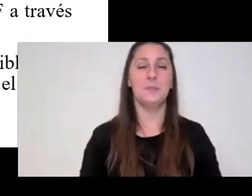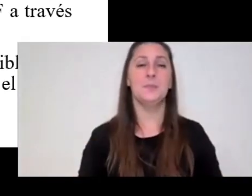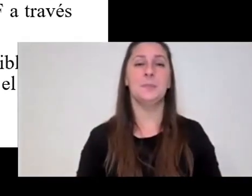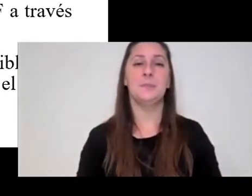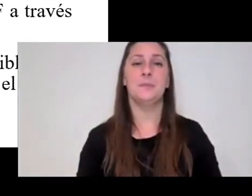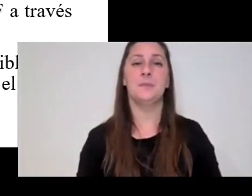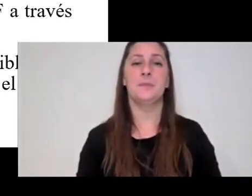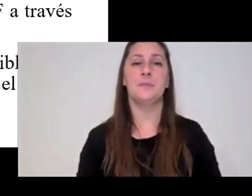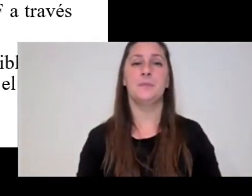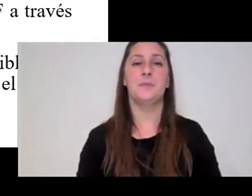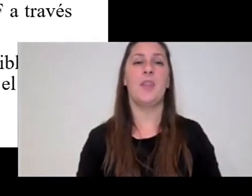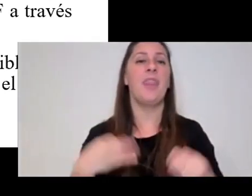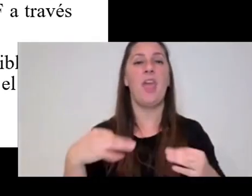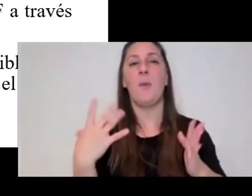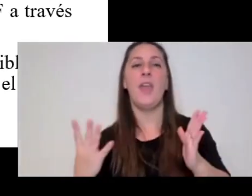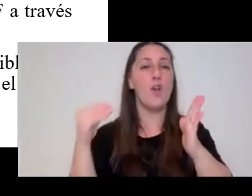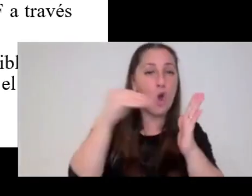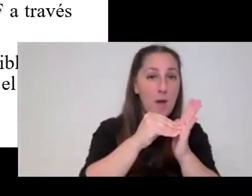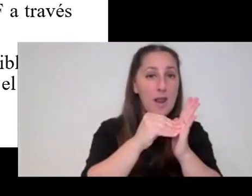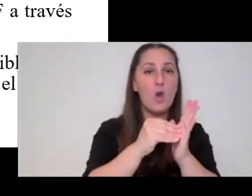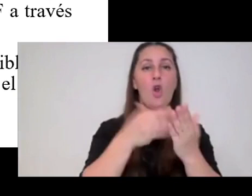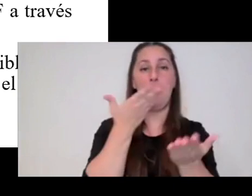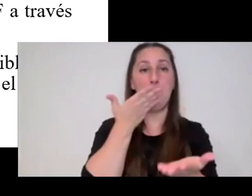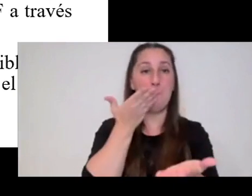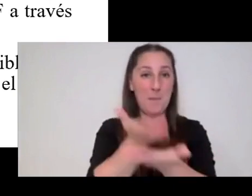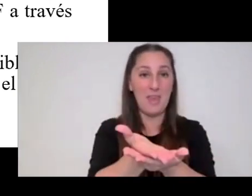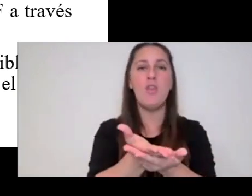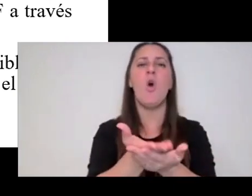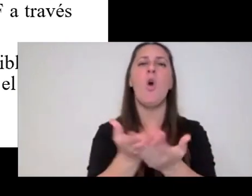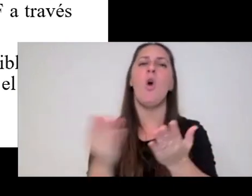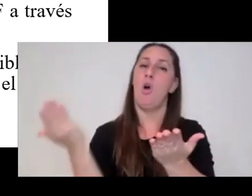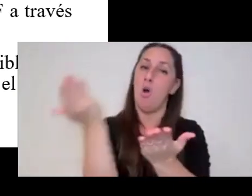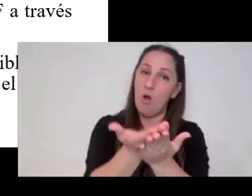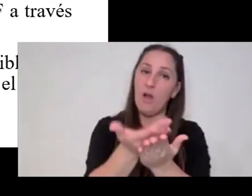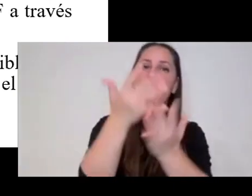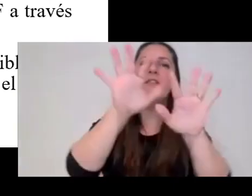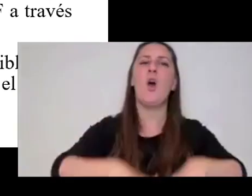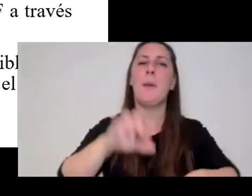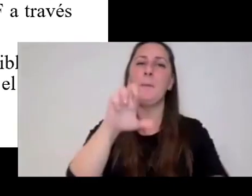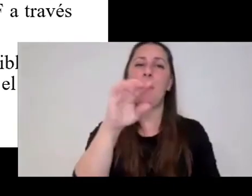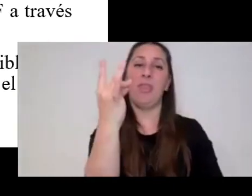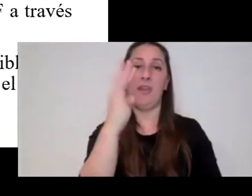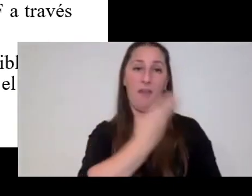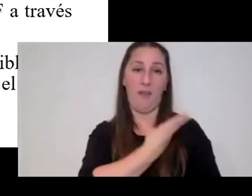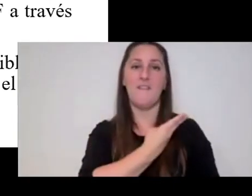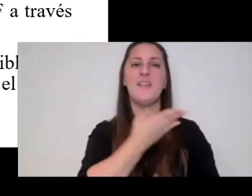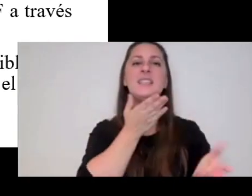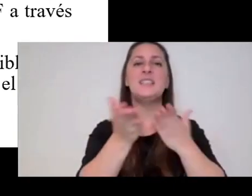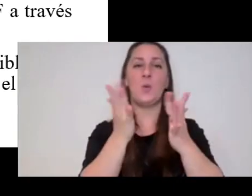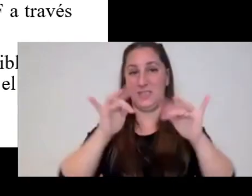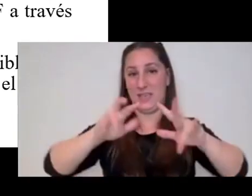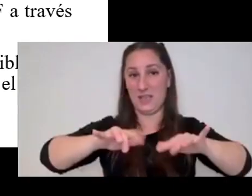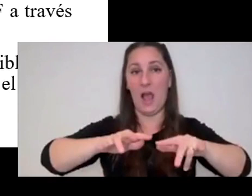que incorporar junto con la solicitud un informe en PDF a través de servicios digitales con